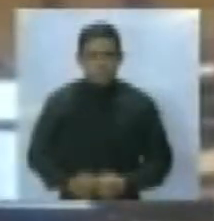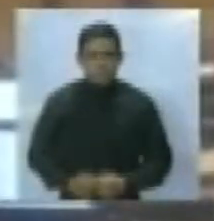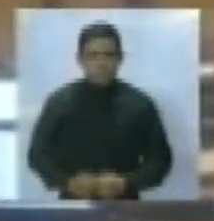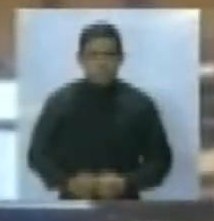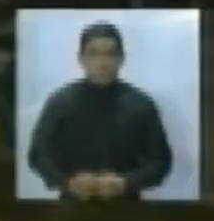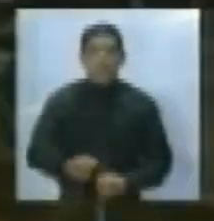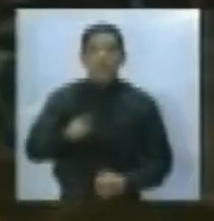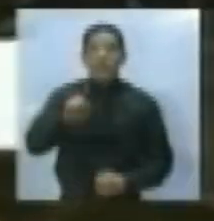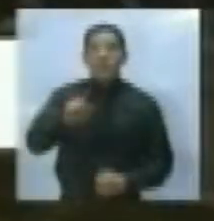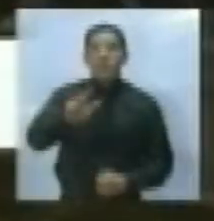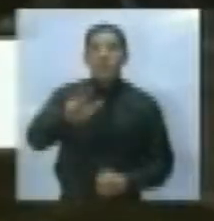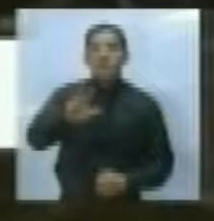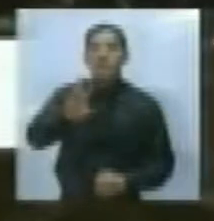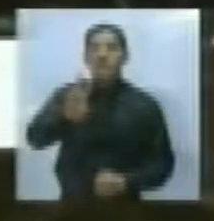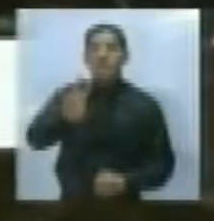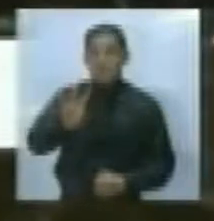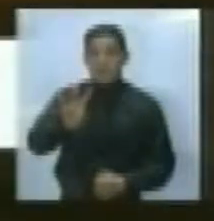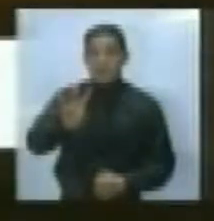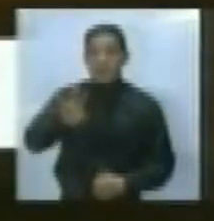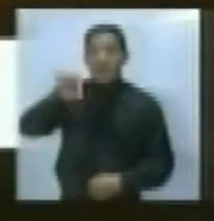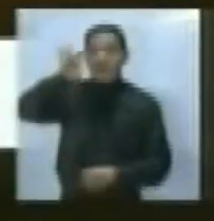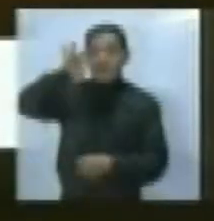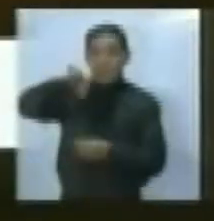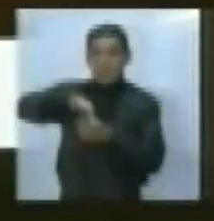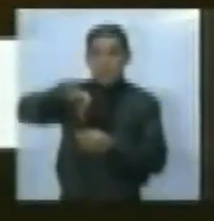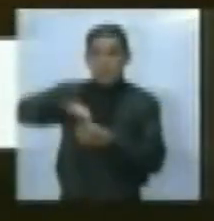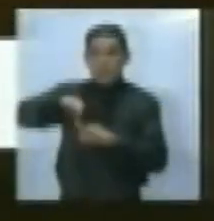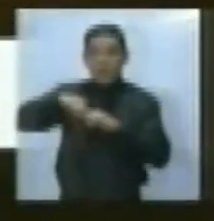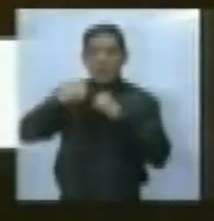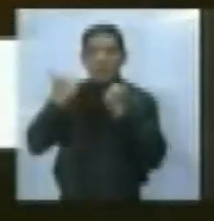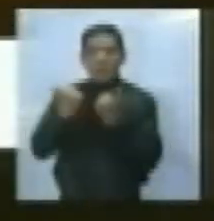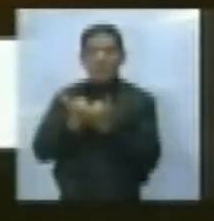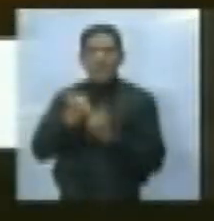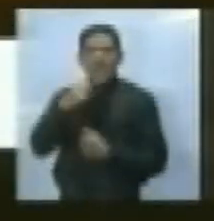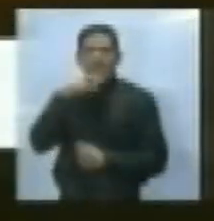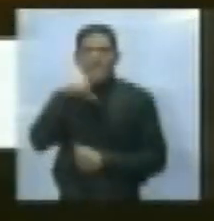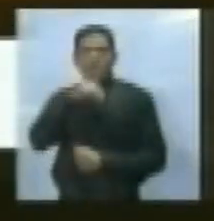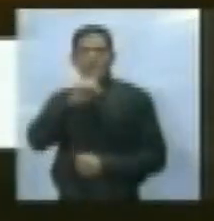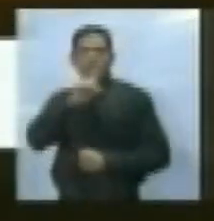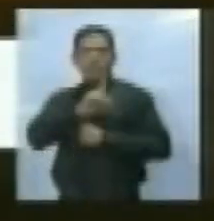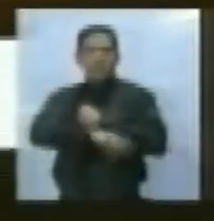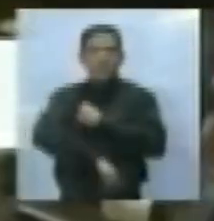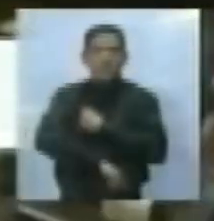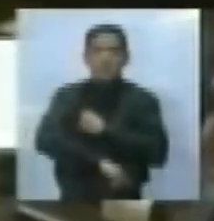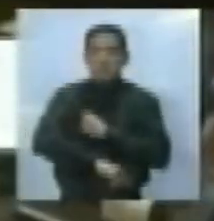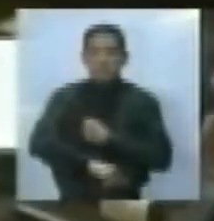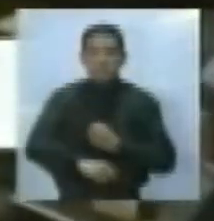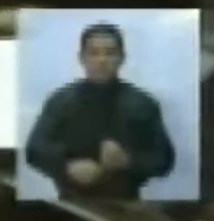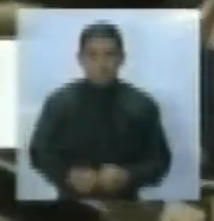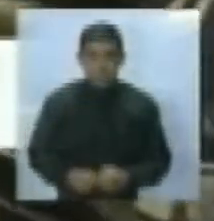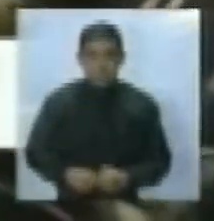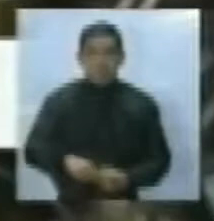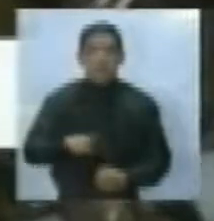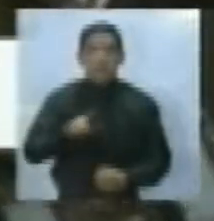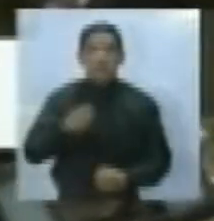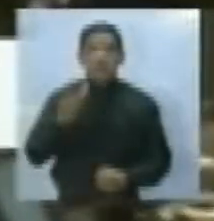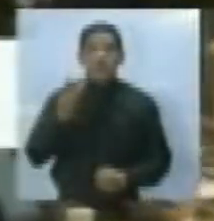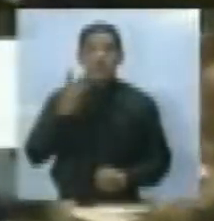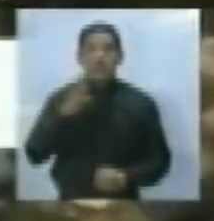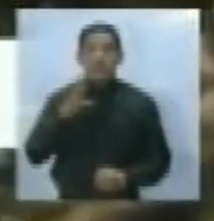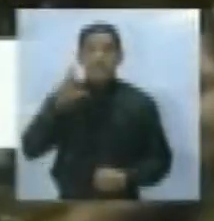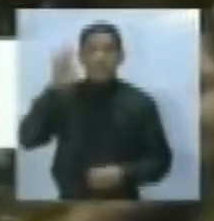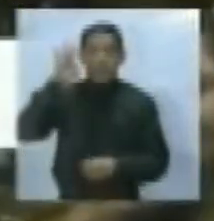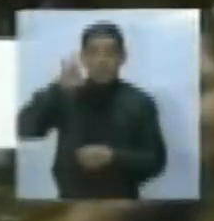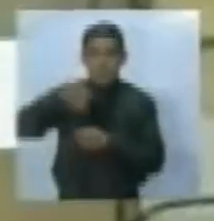Son 137 asambleístas y ninguno de ellos votó no a la censura. De entre 116 asambleístas presentes